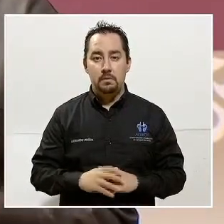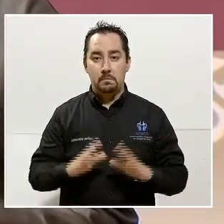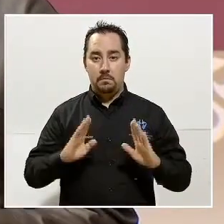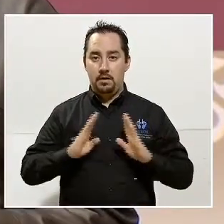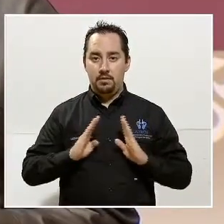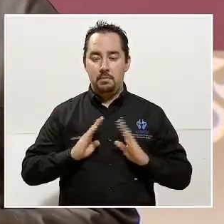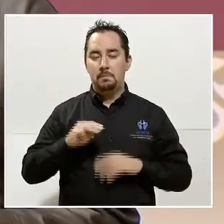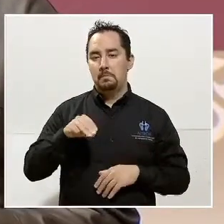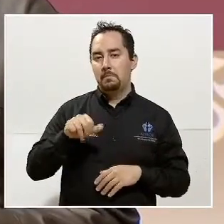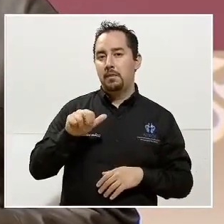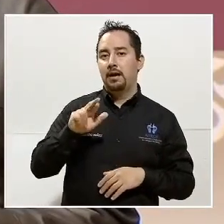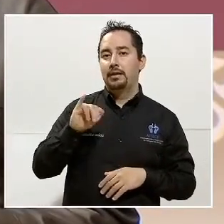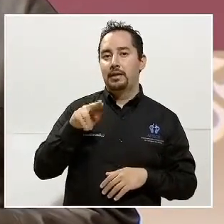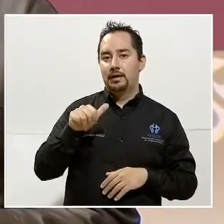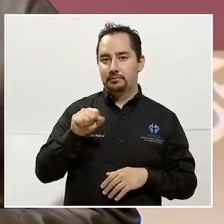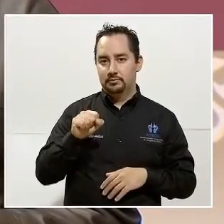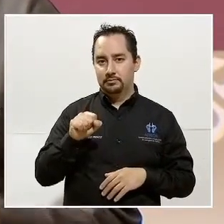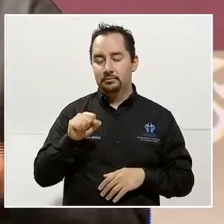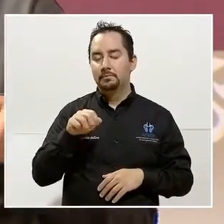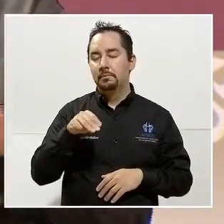marinos.